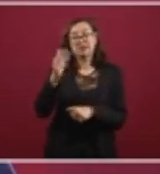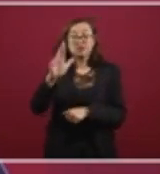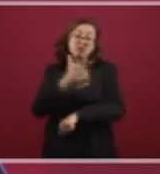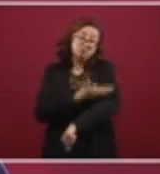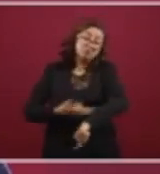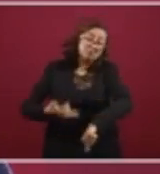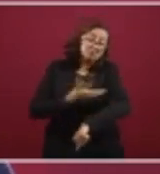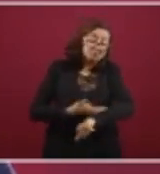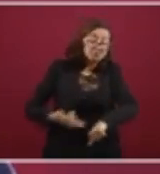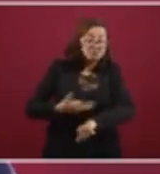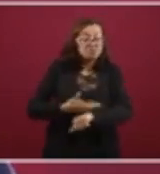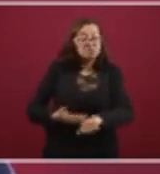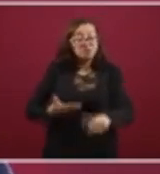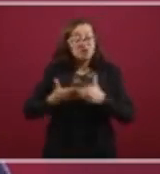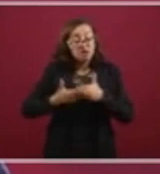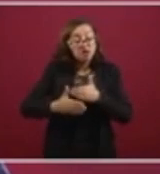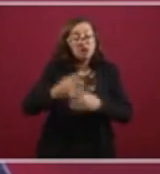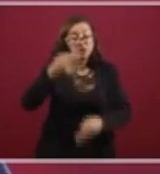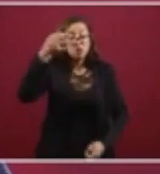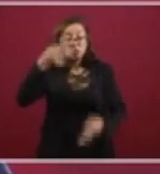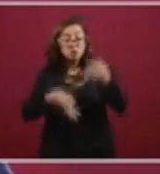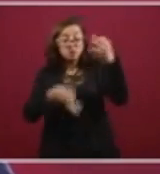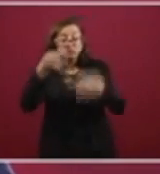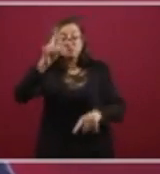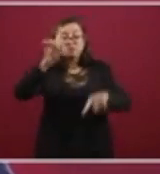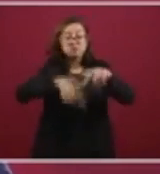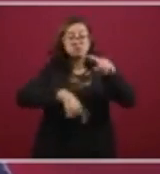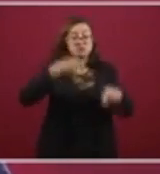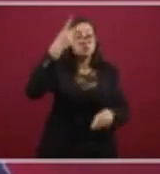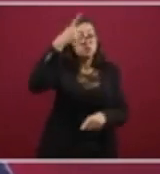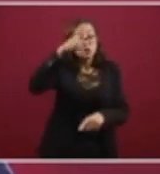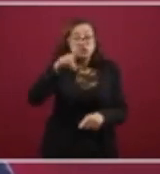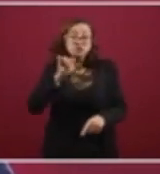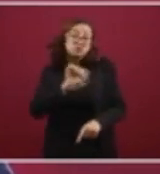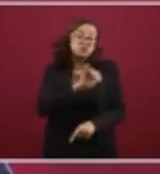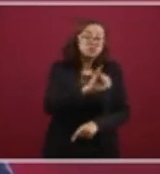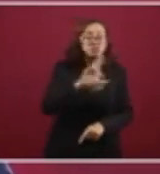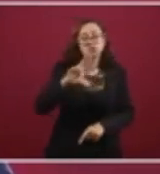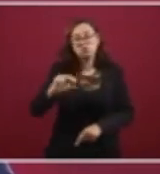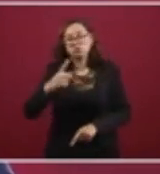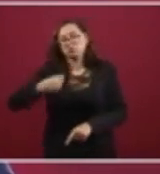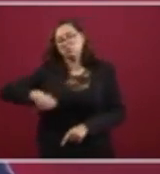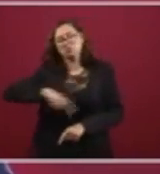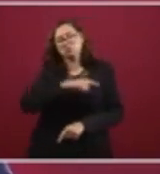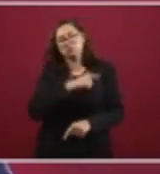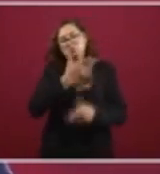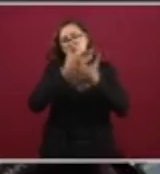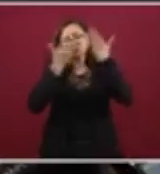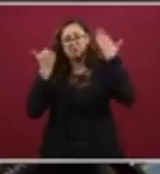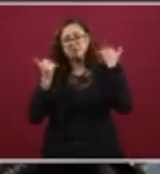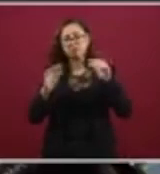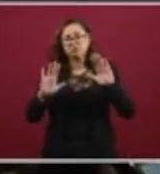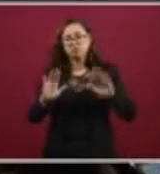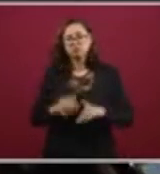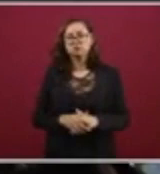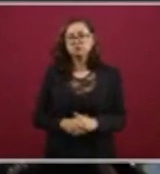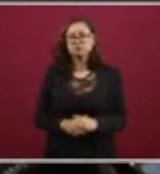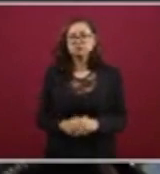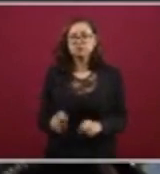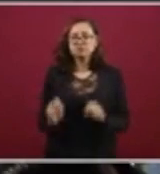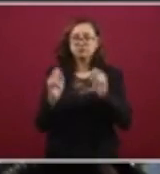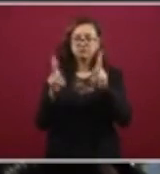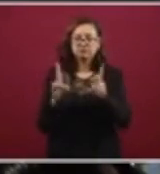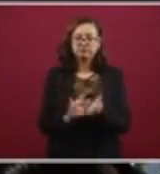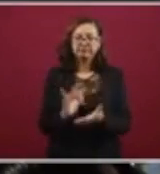ese fuera el caso, pero hasta este momento yo no tengo ninguna información al respecto que fuera el caso. Ok,